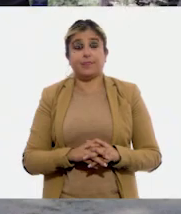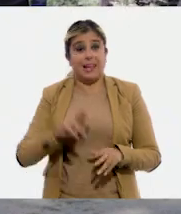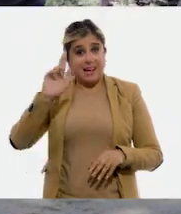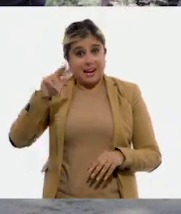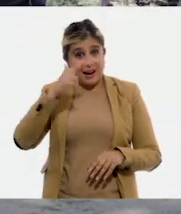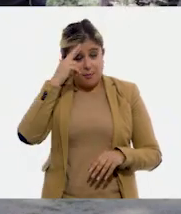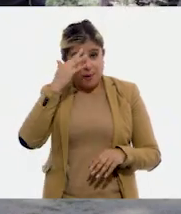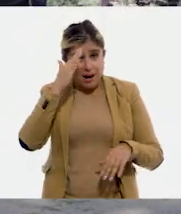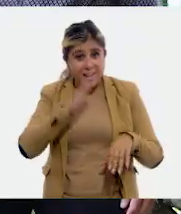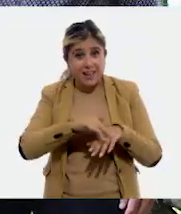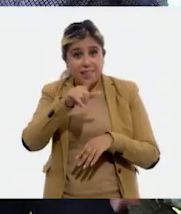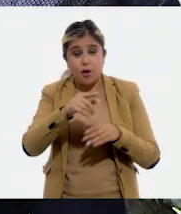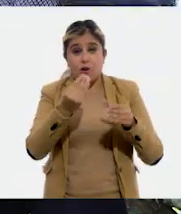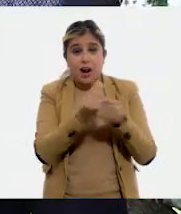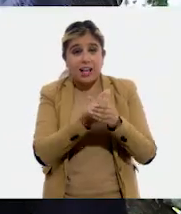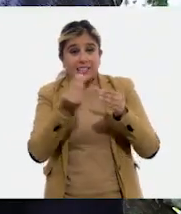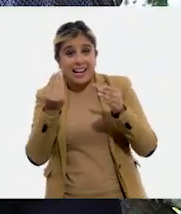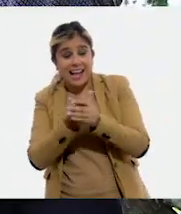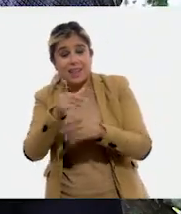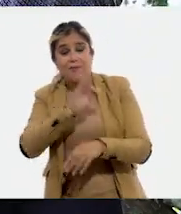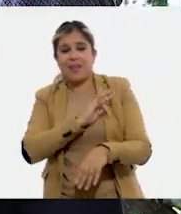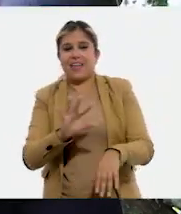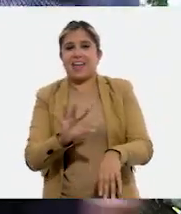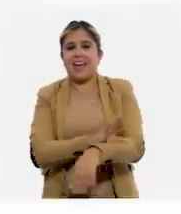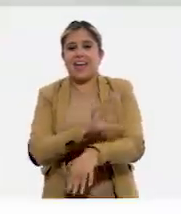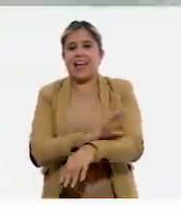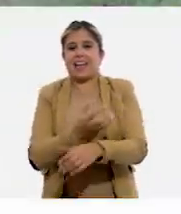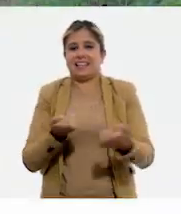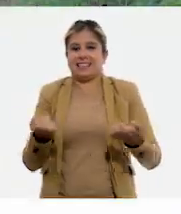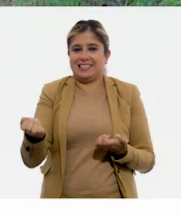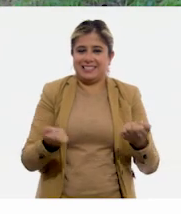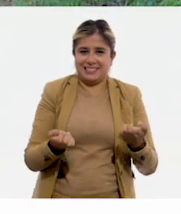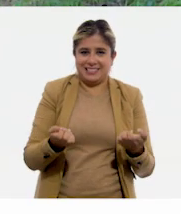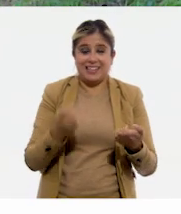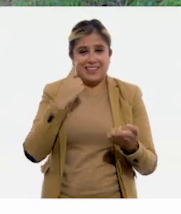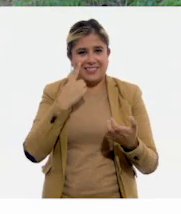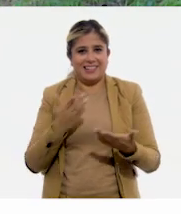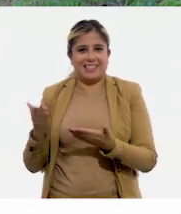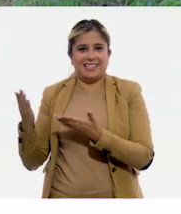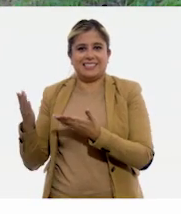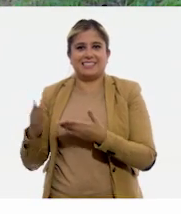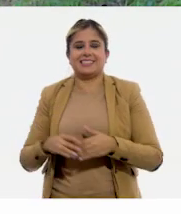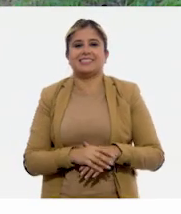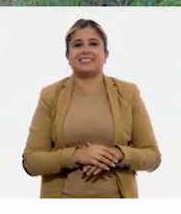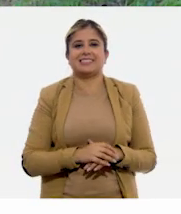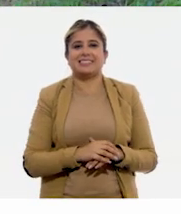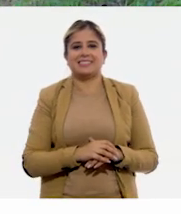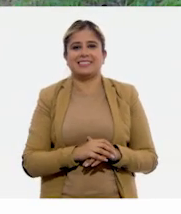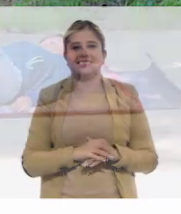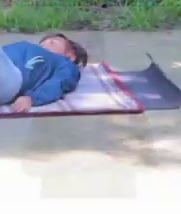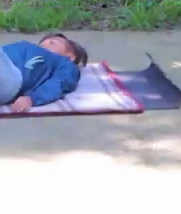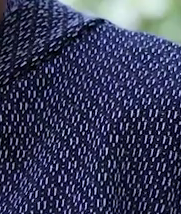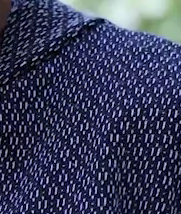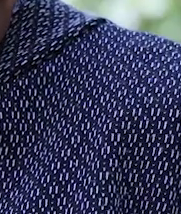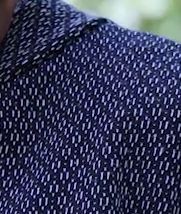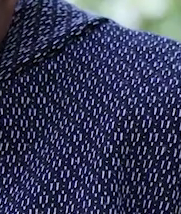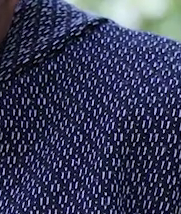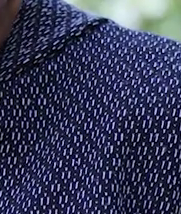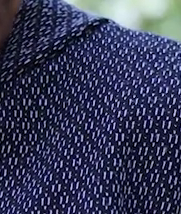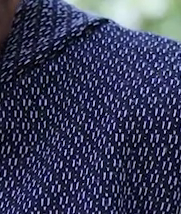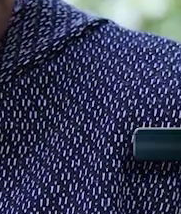Recuerda, entre clase y clase, activa tu cuerpo. Entonces, elevación de cadera para trabajar el glúteo. Nos vamos a